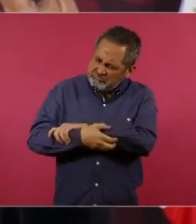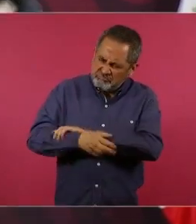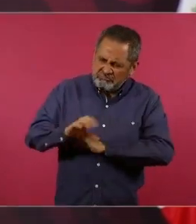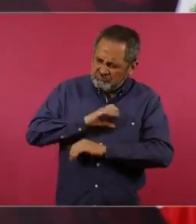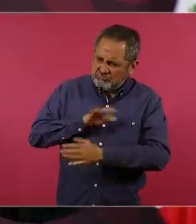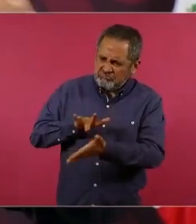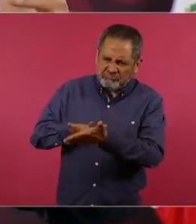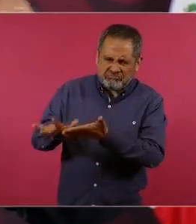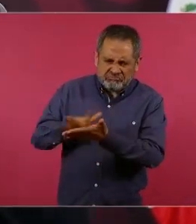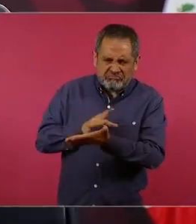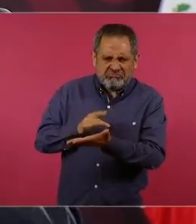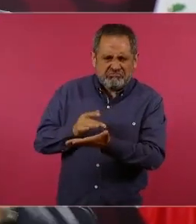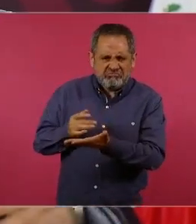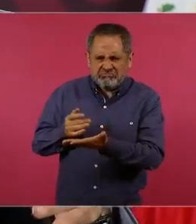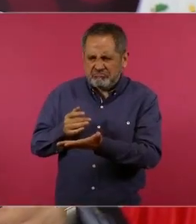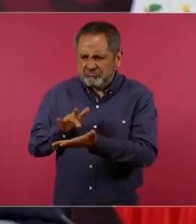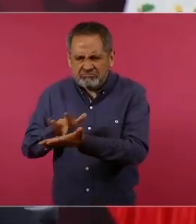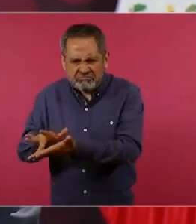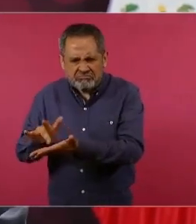que ahí hay